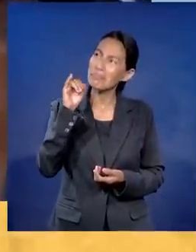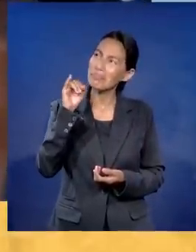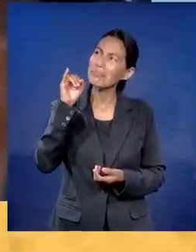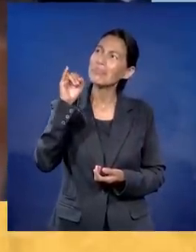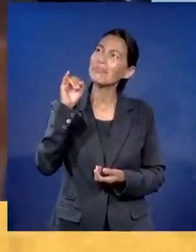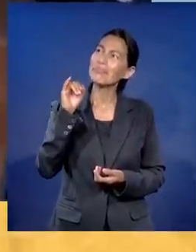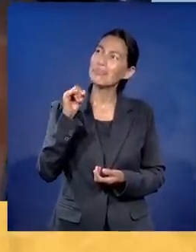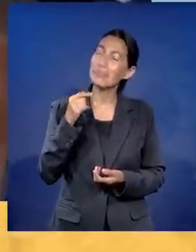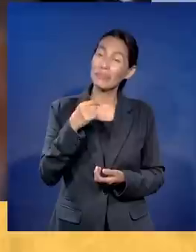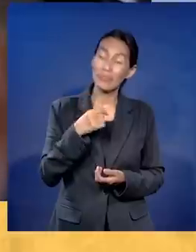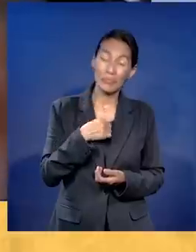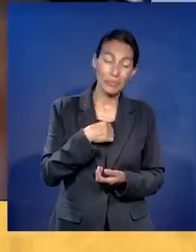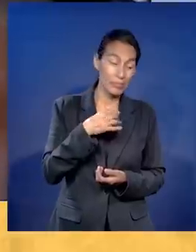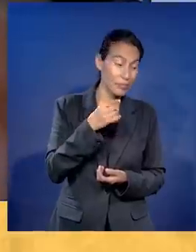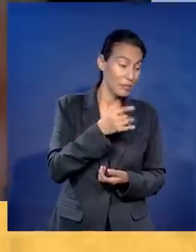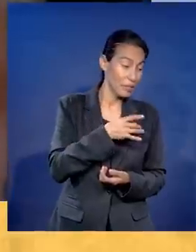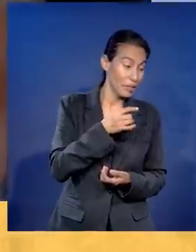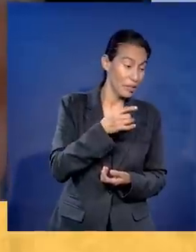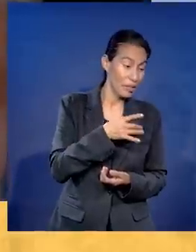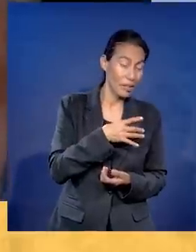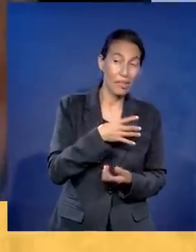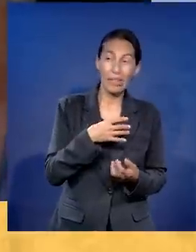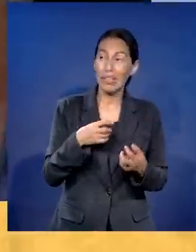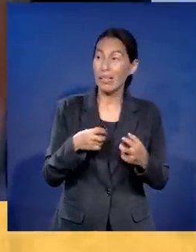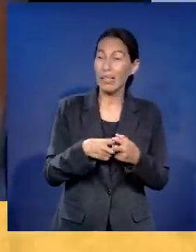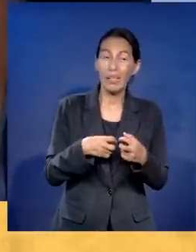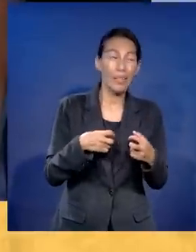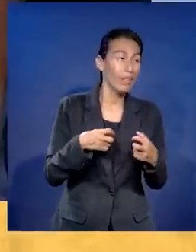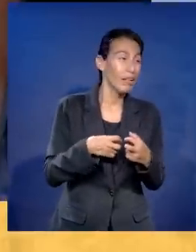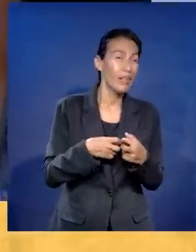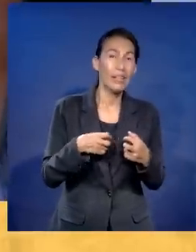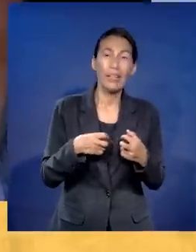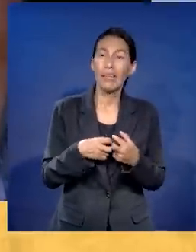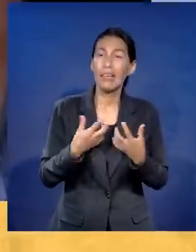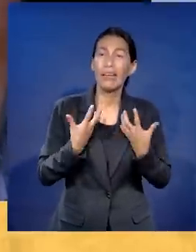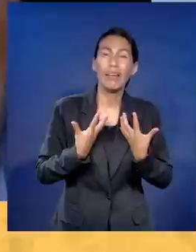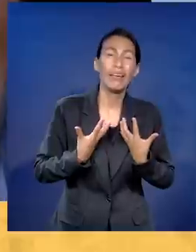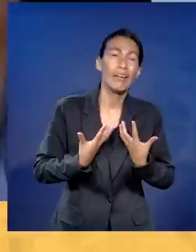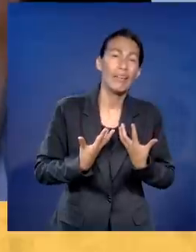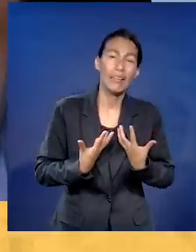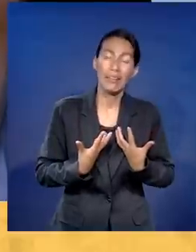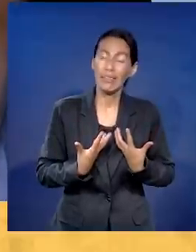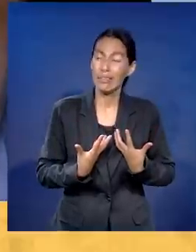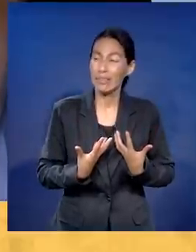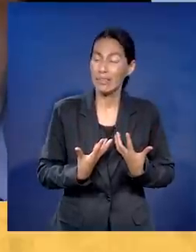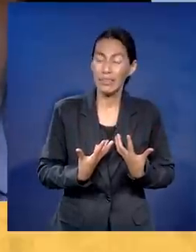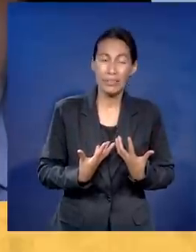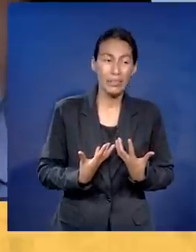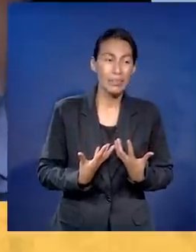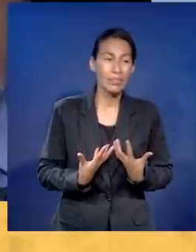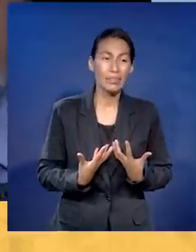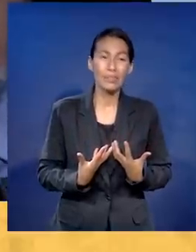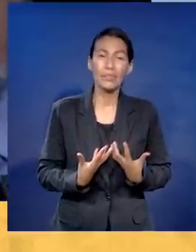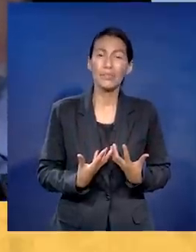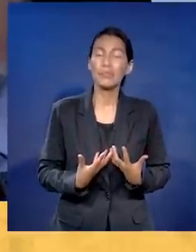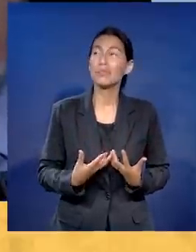pero tú sí tengo miedo ni me desespero